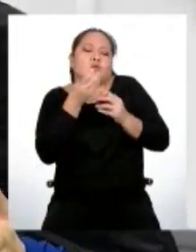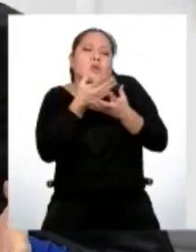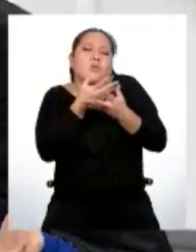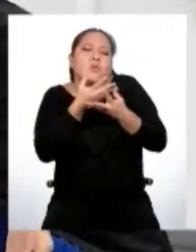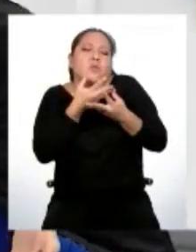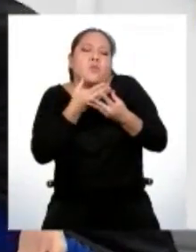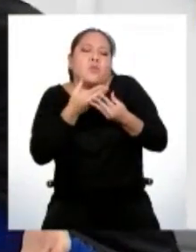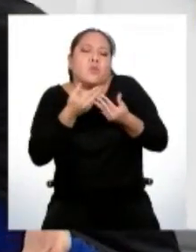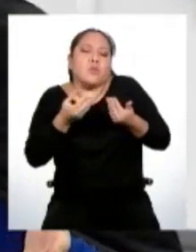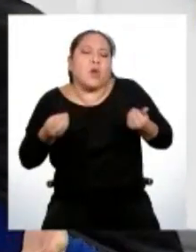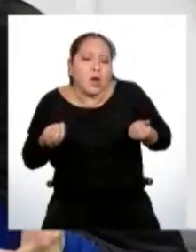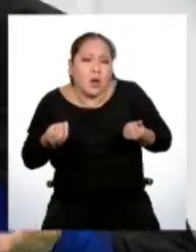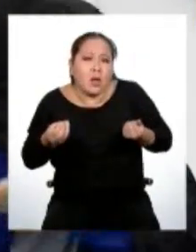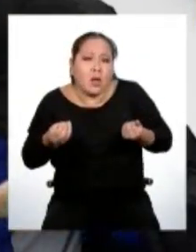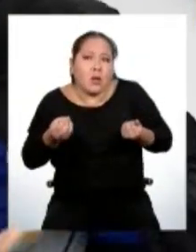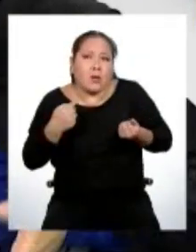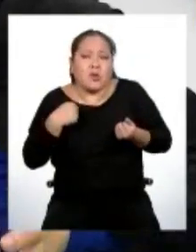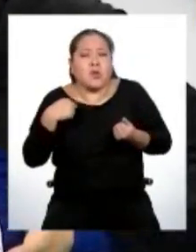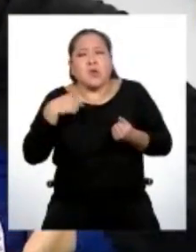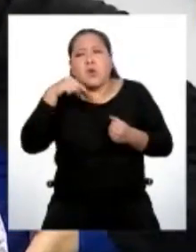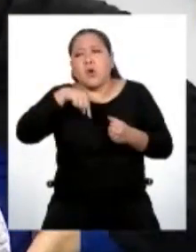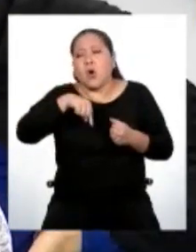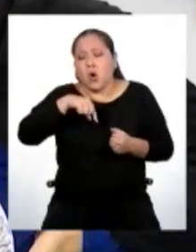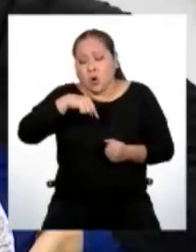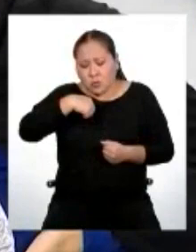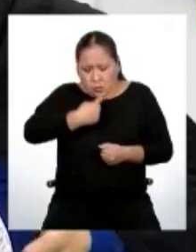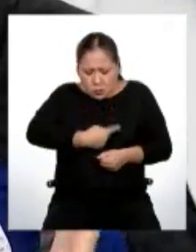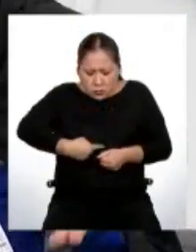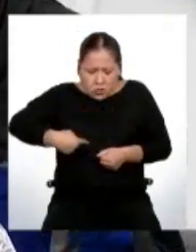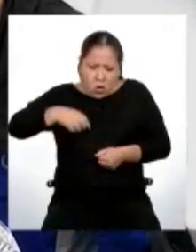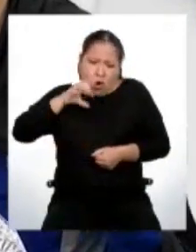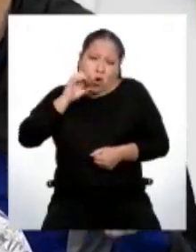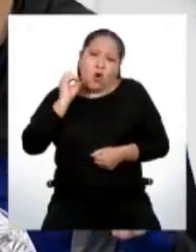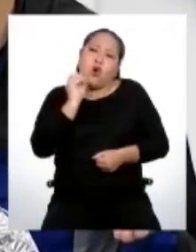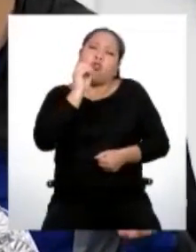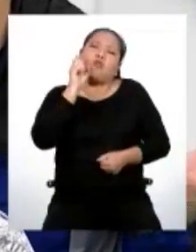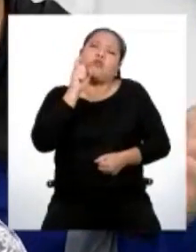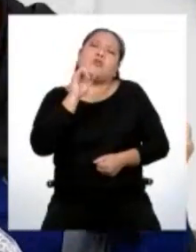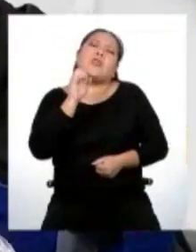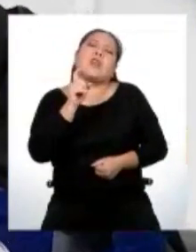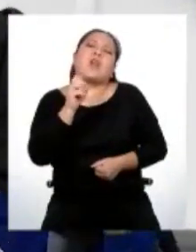Bueno, aquí estoy yo, el oxígeno, perdido,